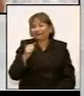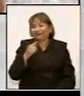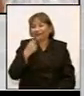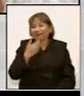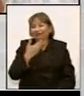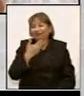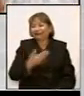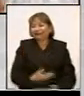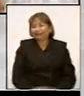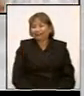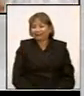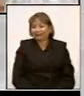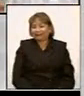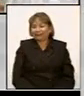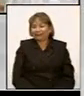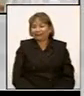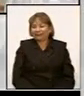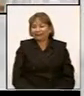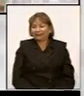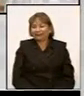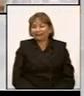retorno.